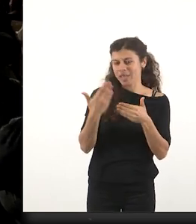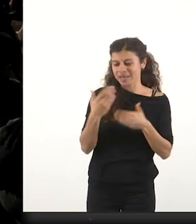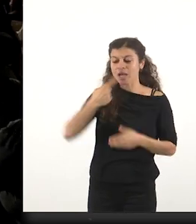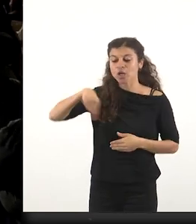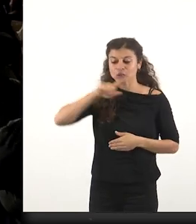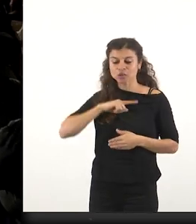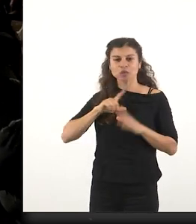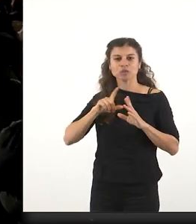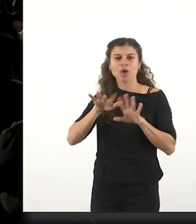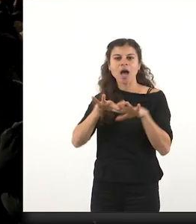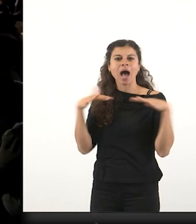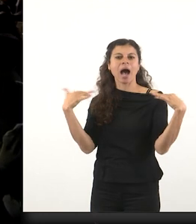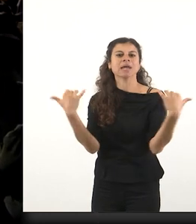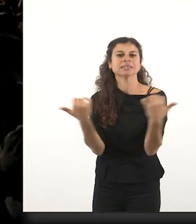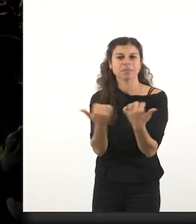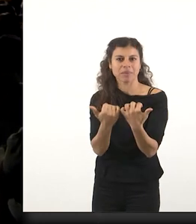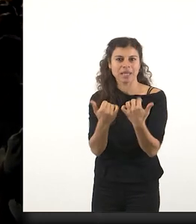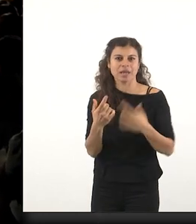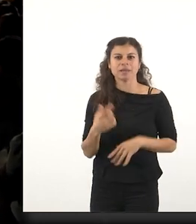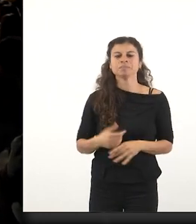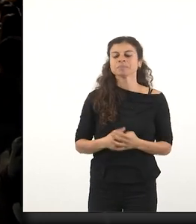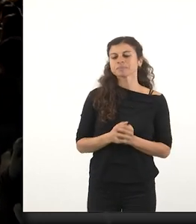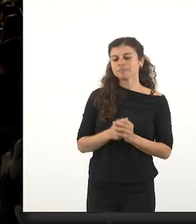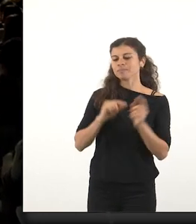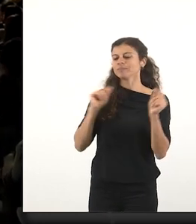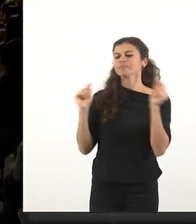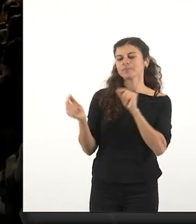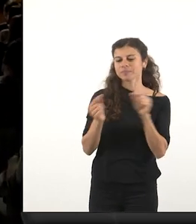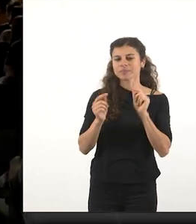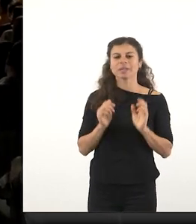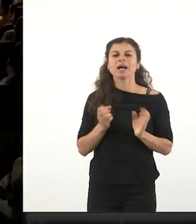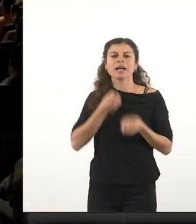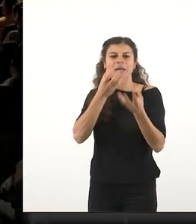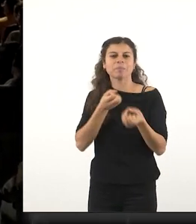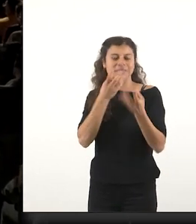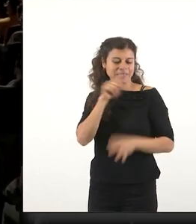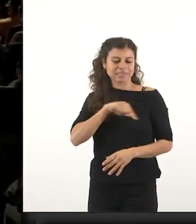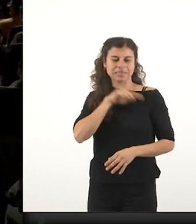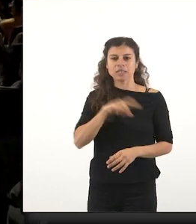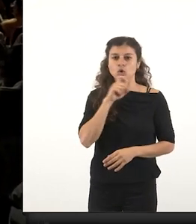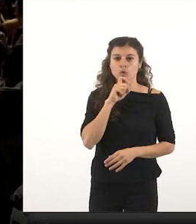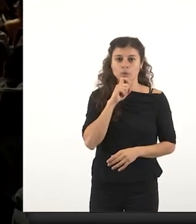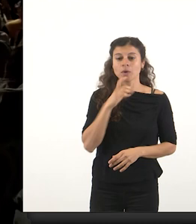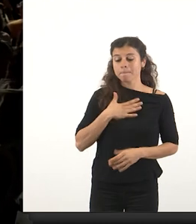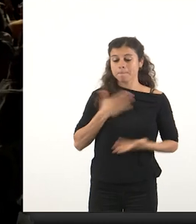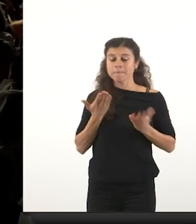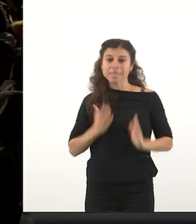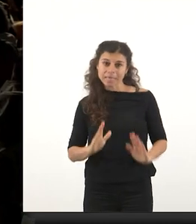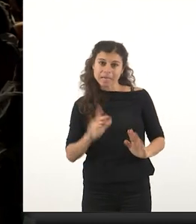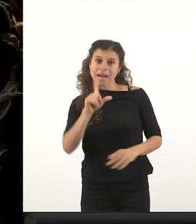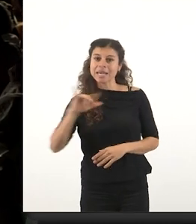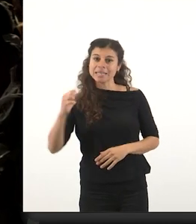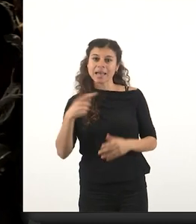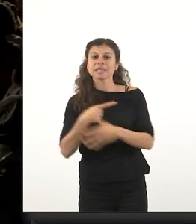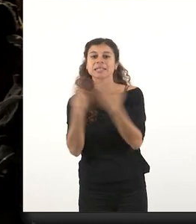asamblea en círculo, de forma horizontal, para expresar cómo nos sentimos. Cuando mi hija Lía, de casi 16 años, lleva 10 minutos con su mano levantada expresando a